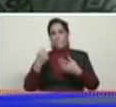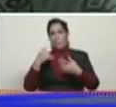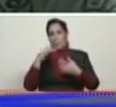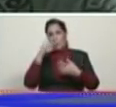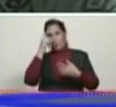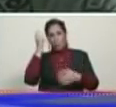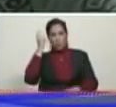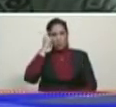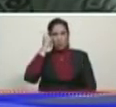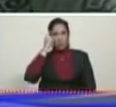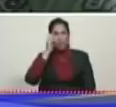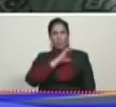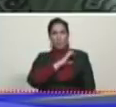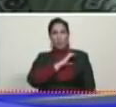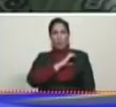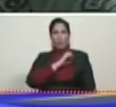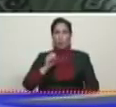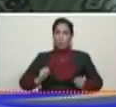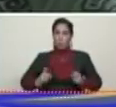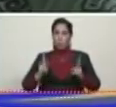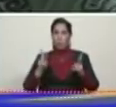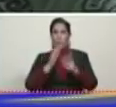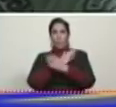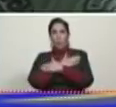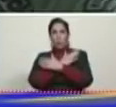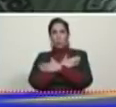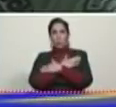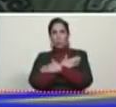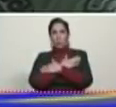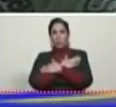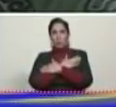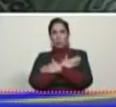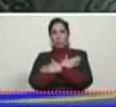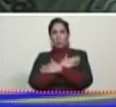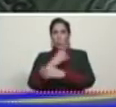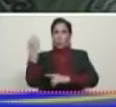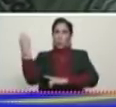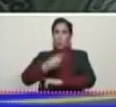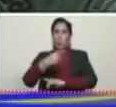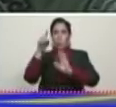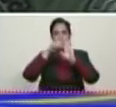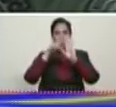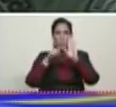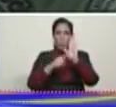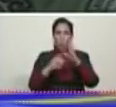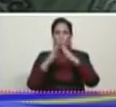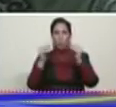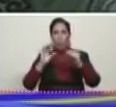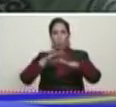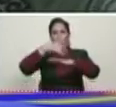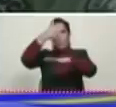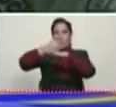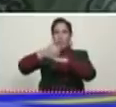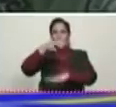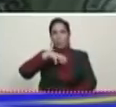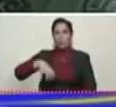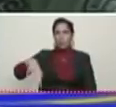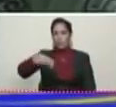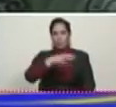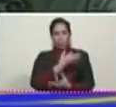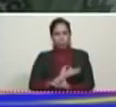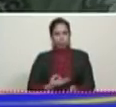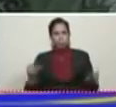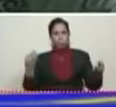Tuve la oportunidad esta mañana de felicitar, cumpliendo sus instrucciones, a todos los comandantes de regiones por el excelente, la